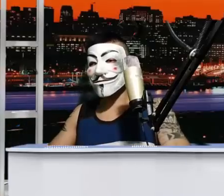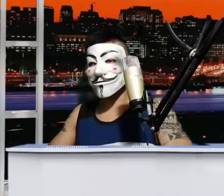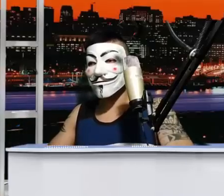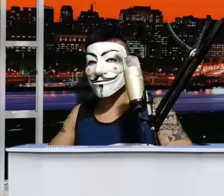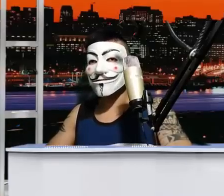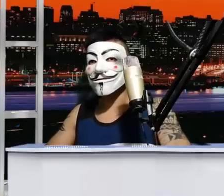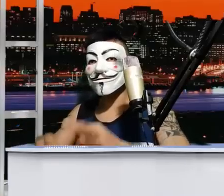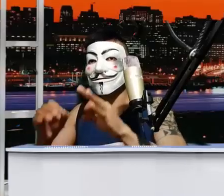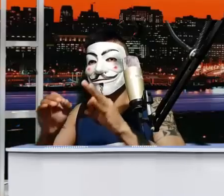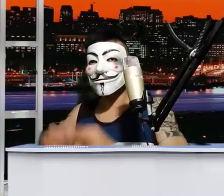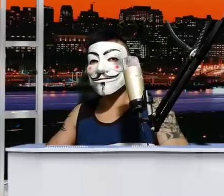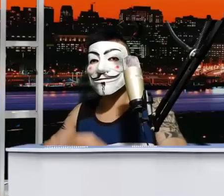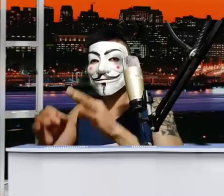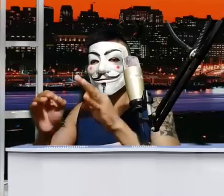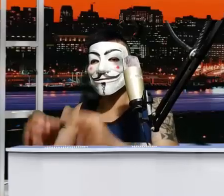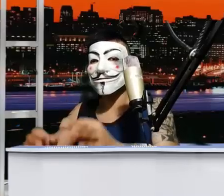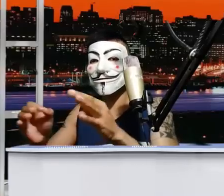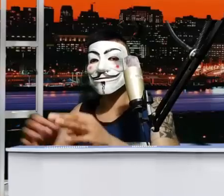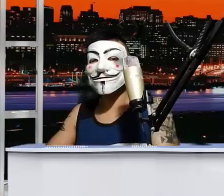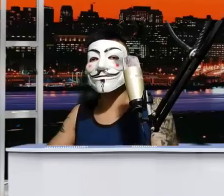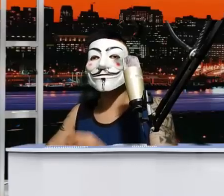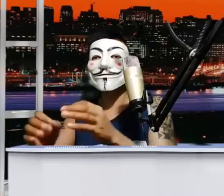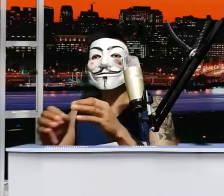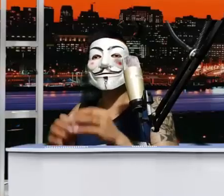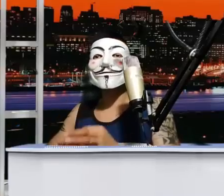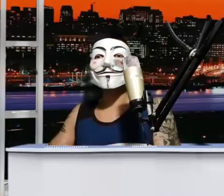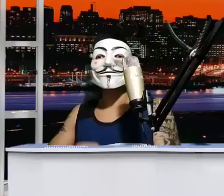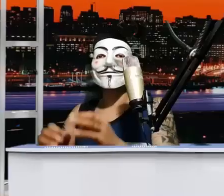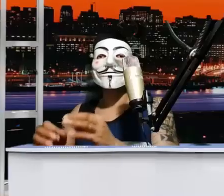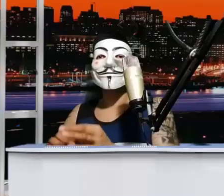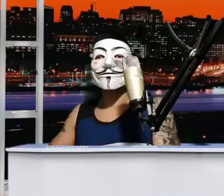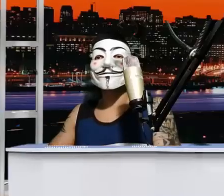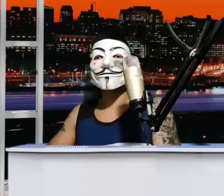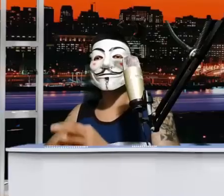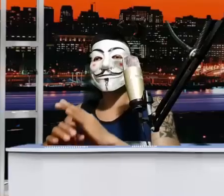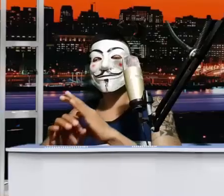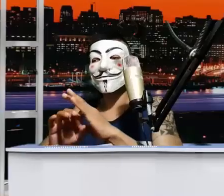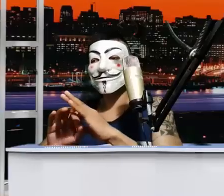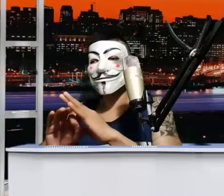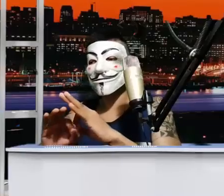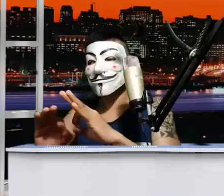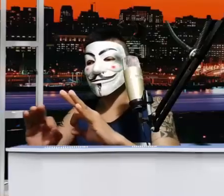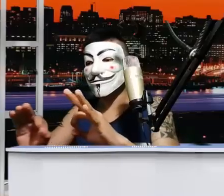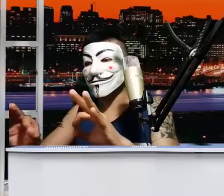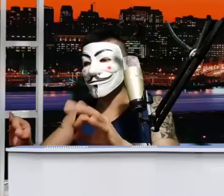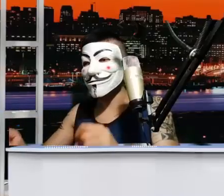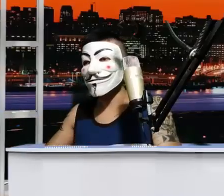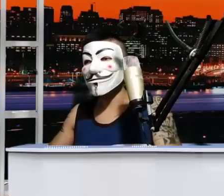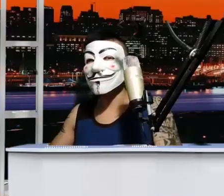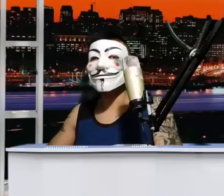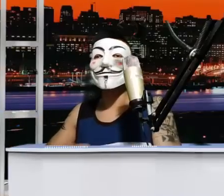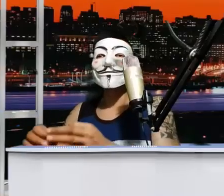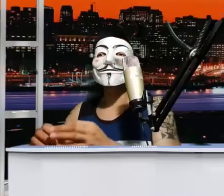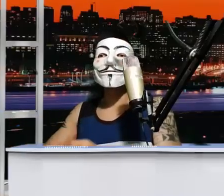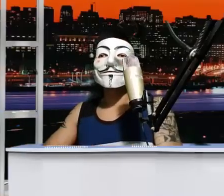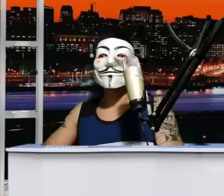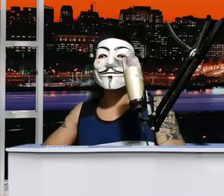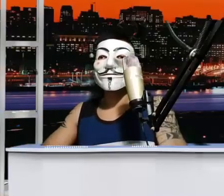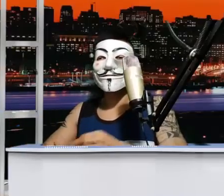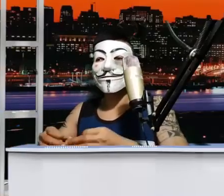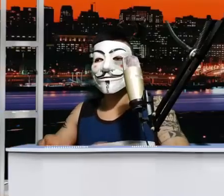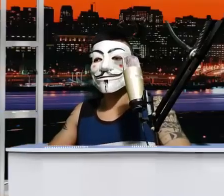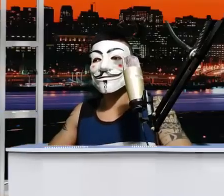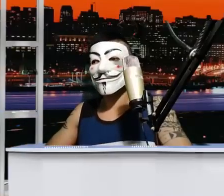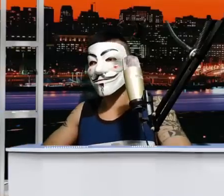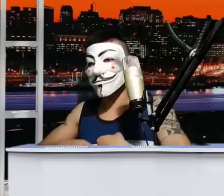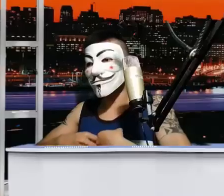todos teníamos derecho a expresarnos libremente y que nadie nos iba a hacer absolutamente nada de daño y que